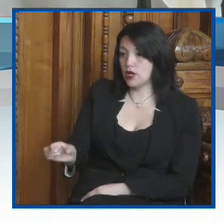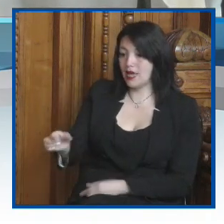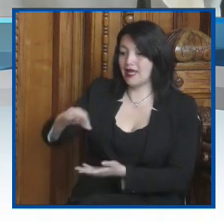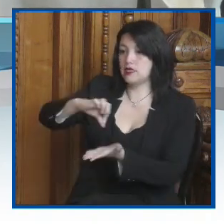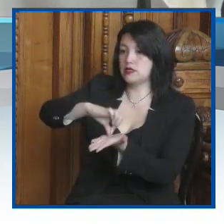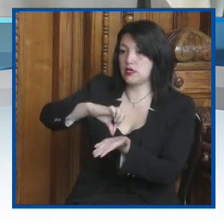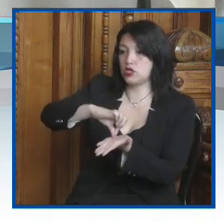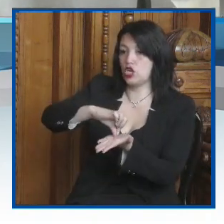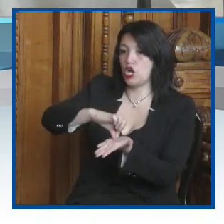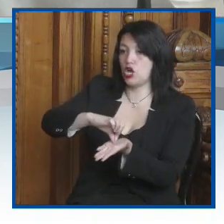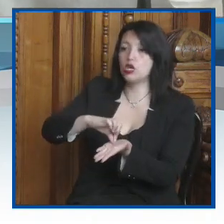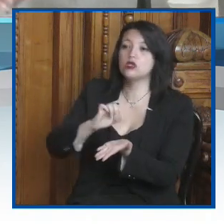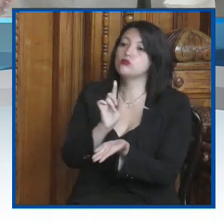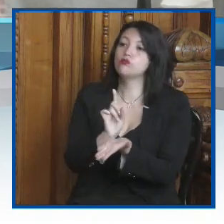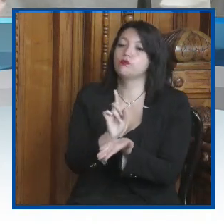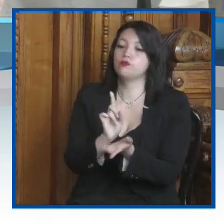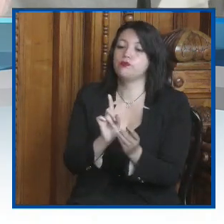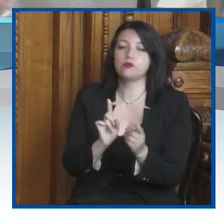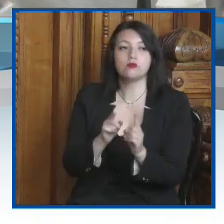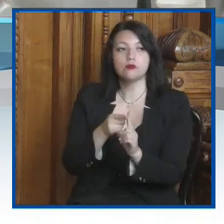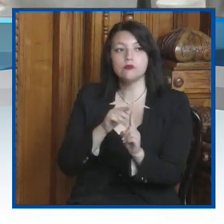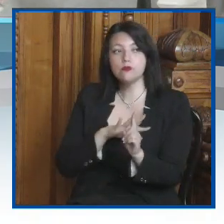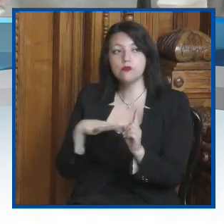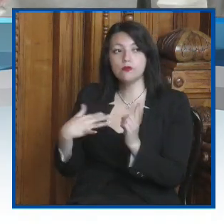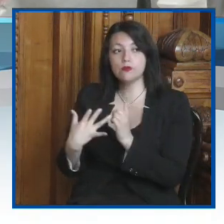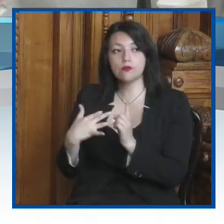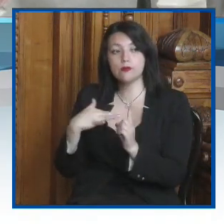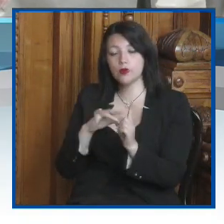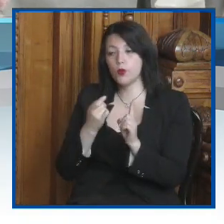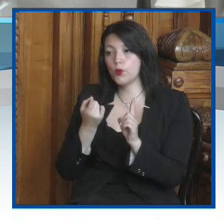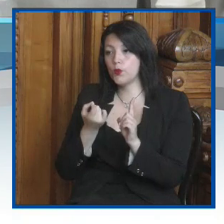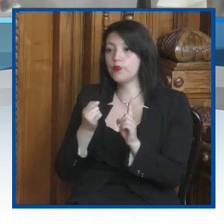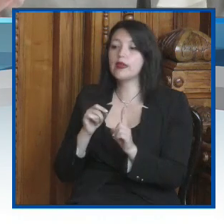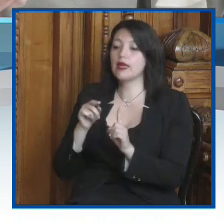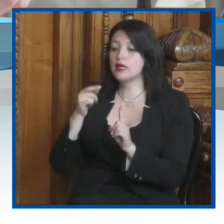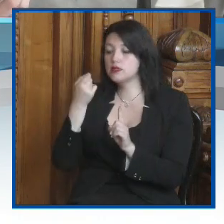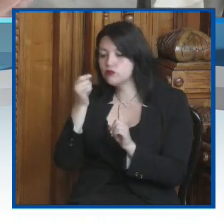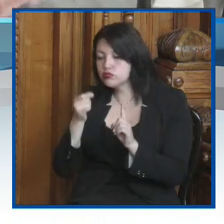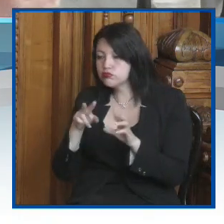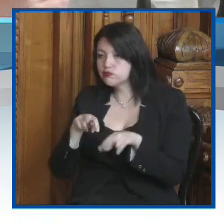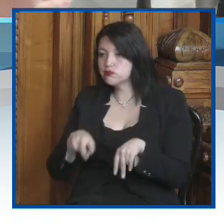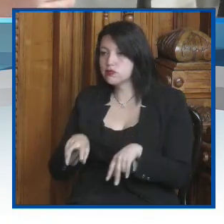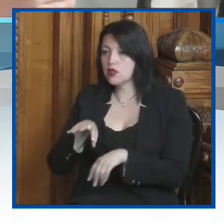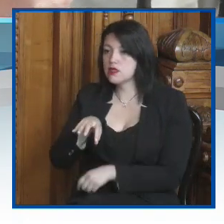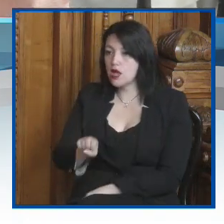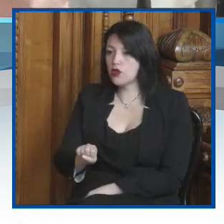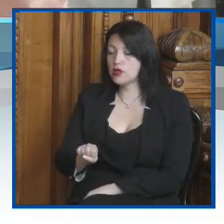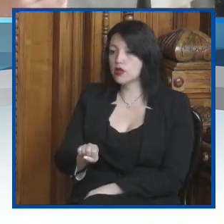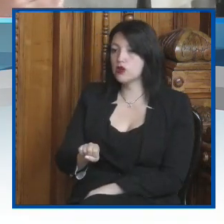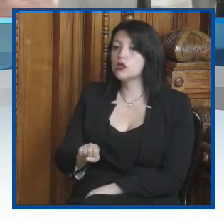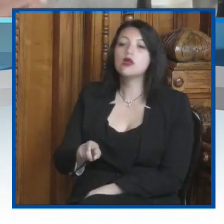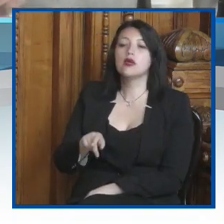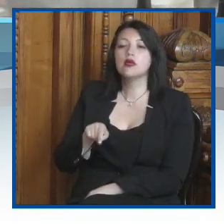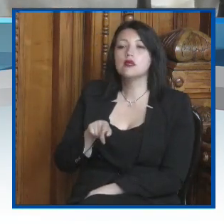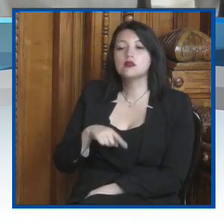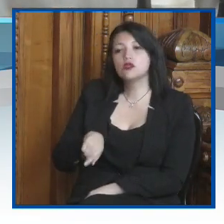centro, y hicimos un diagnóstico. Pensamos en que nosotros no podíamos seguir